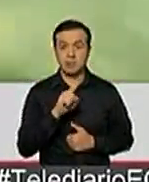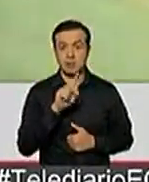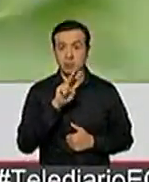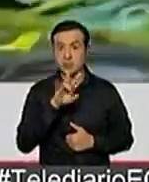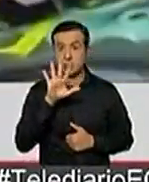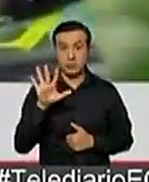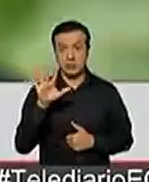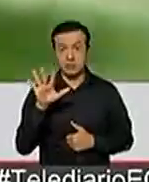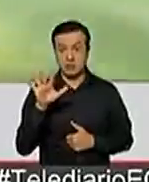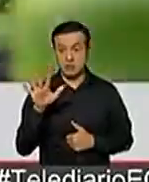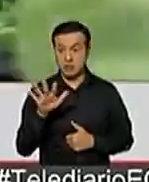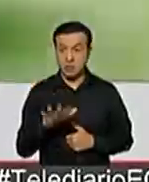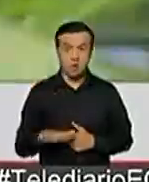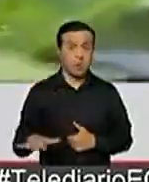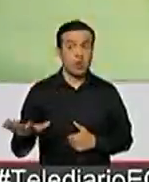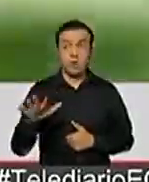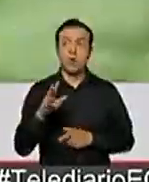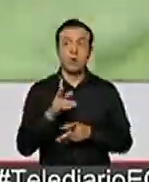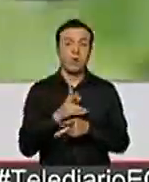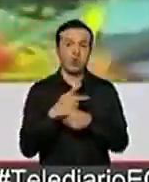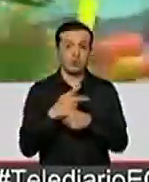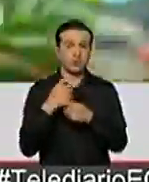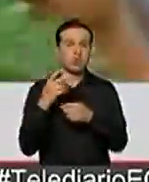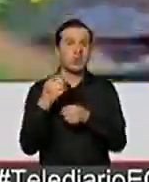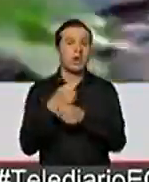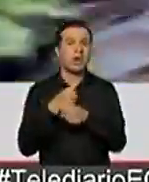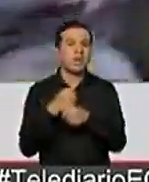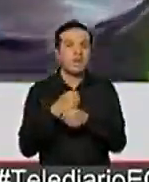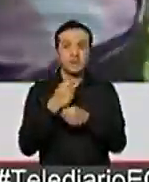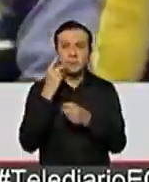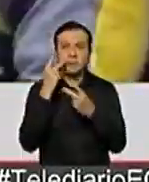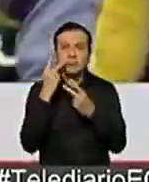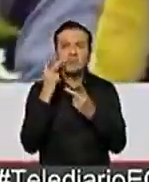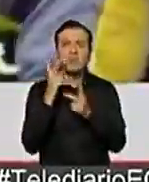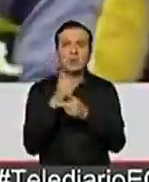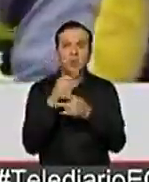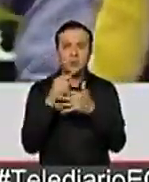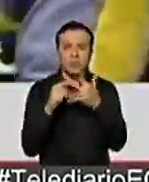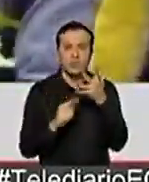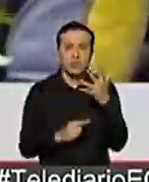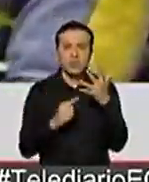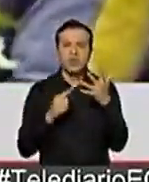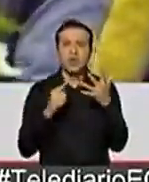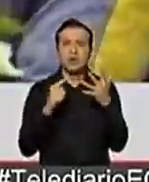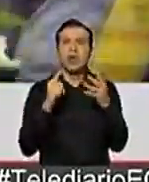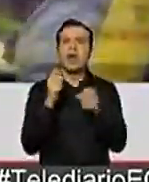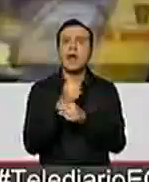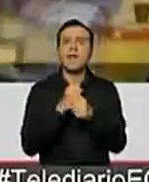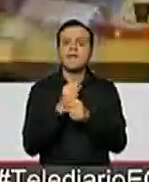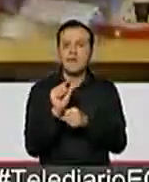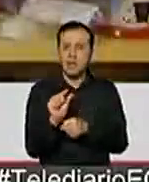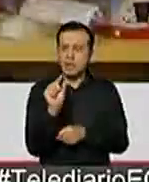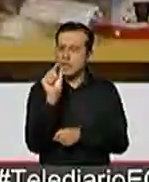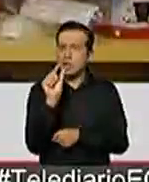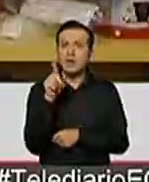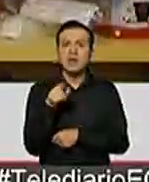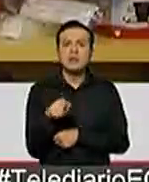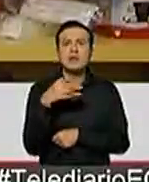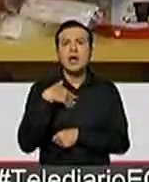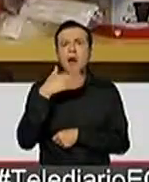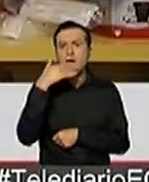125 productores hay en esta zona del país, que se distingue por la producción del grano arábico. Cafeterías que estamos en